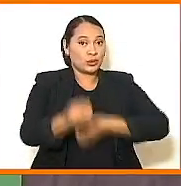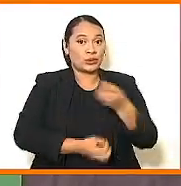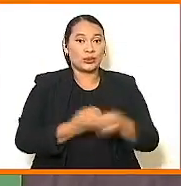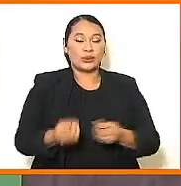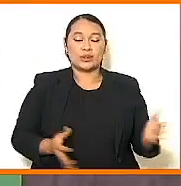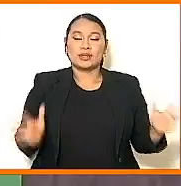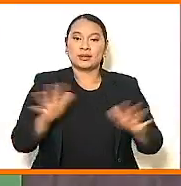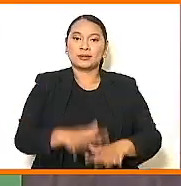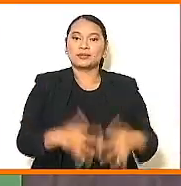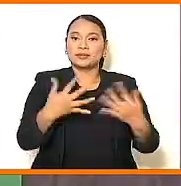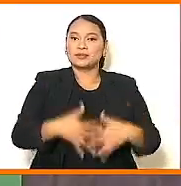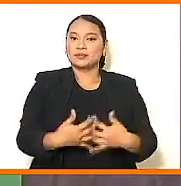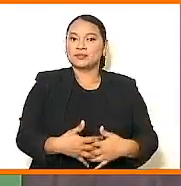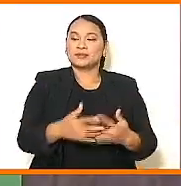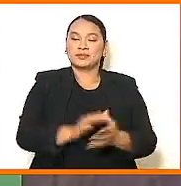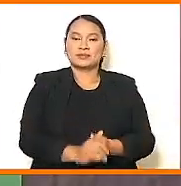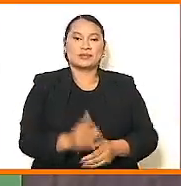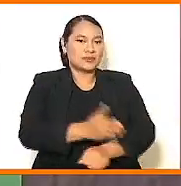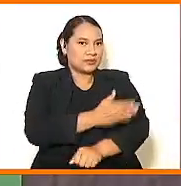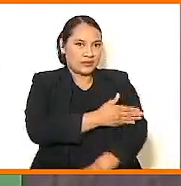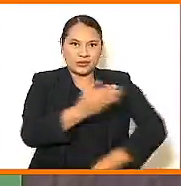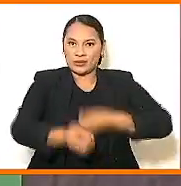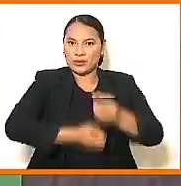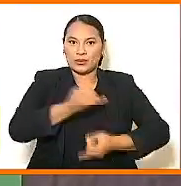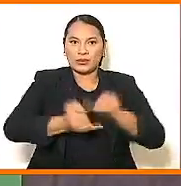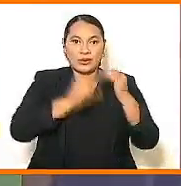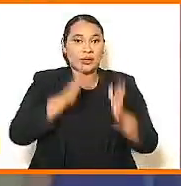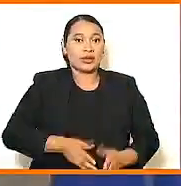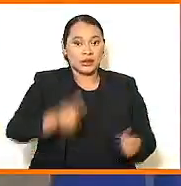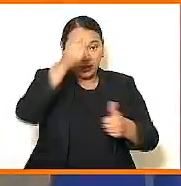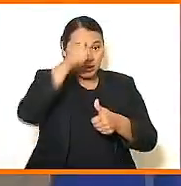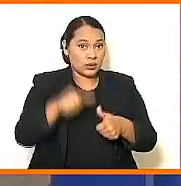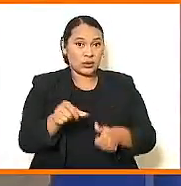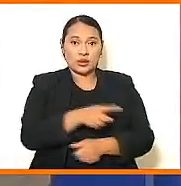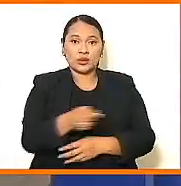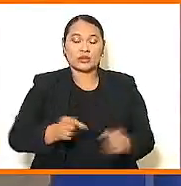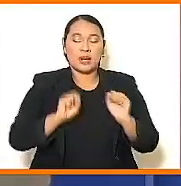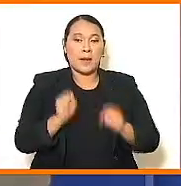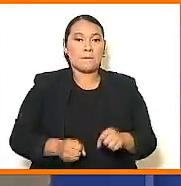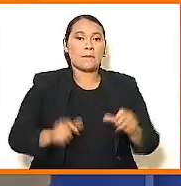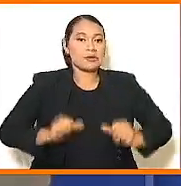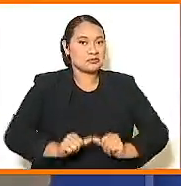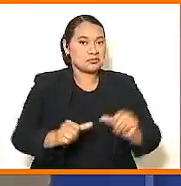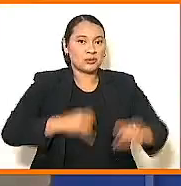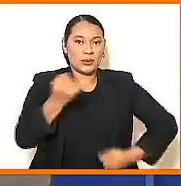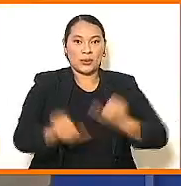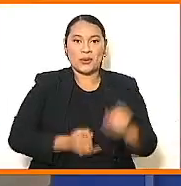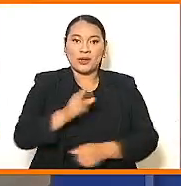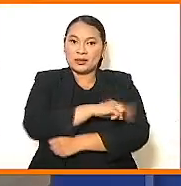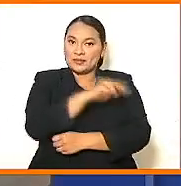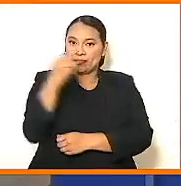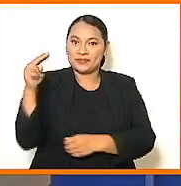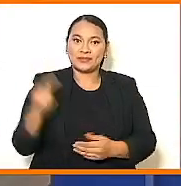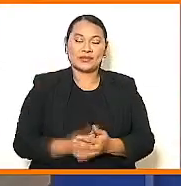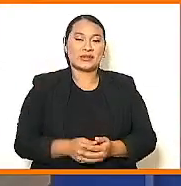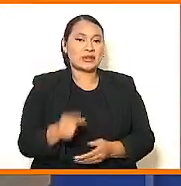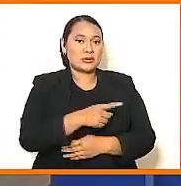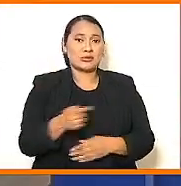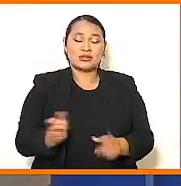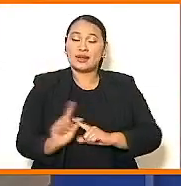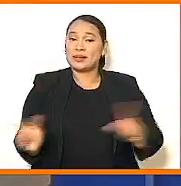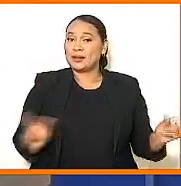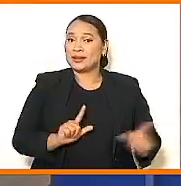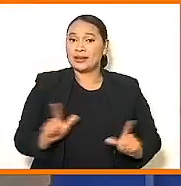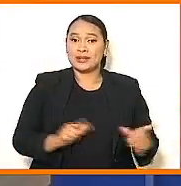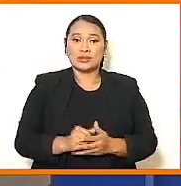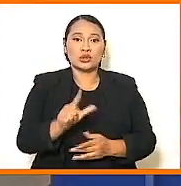nuestras esferas al juego. Pero antes, querido jugador, te recuerdo que puedes seguir jugando en esta Navidad desde la comodidad de tu casa